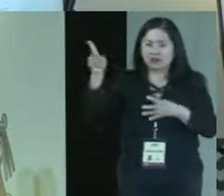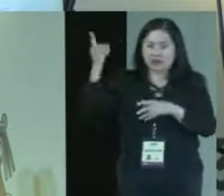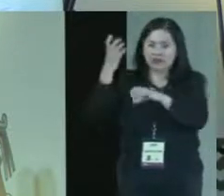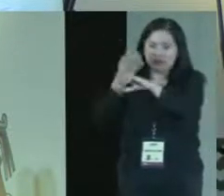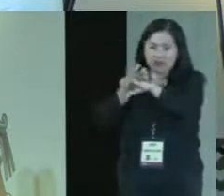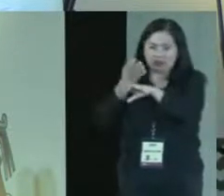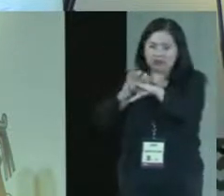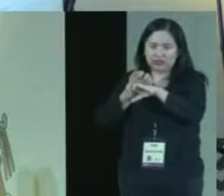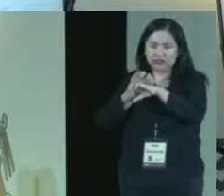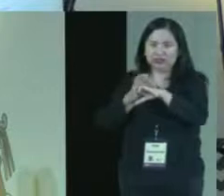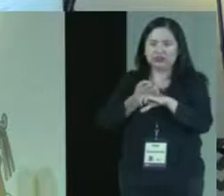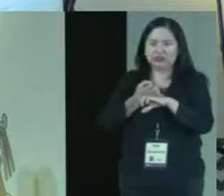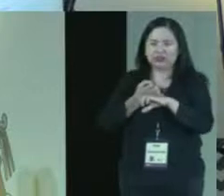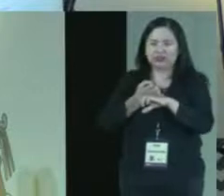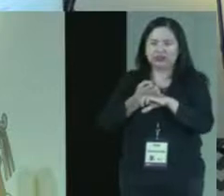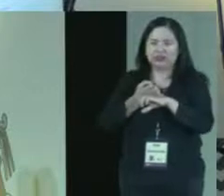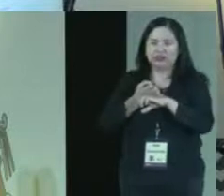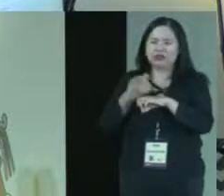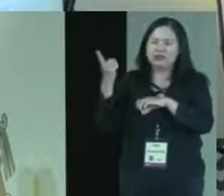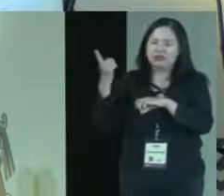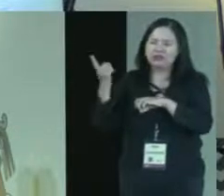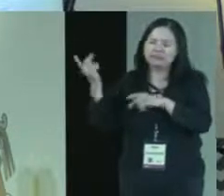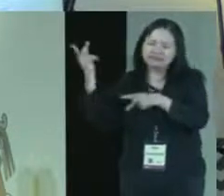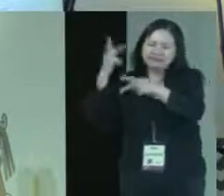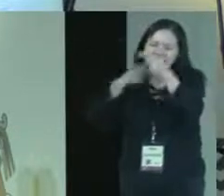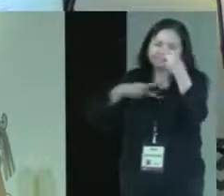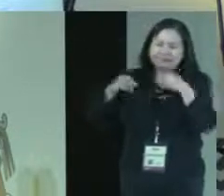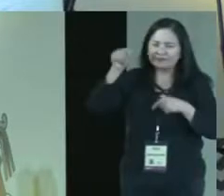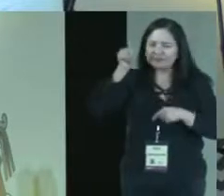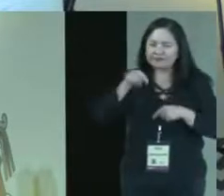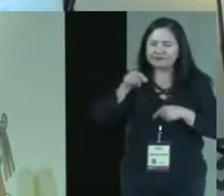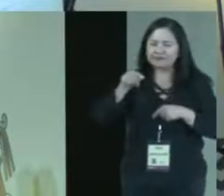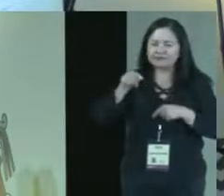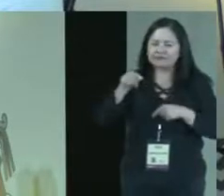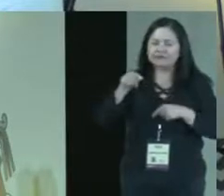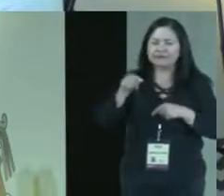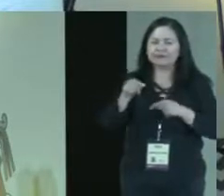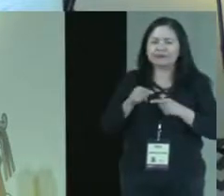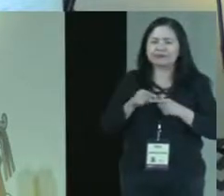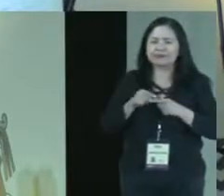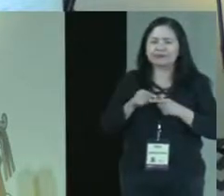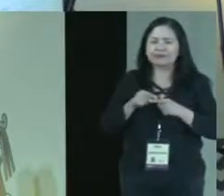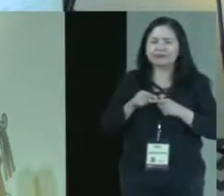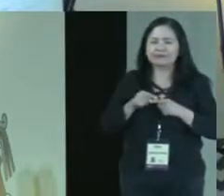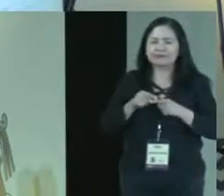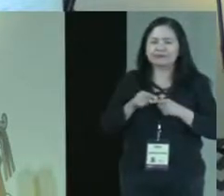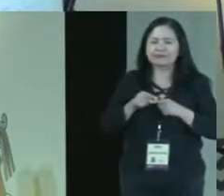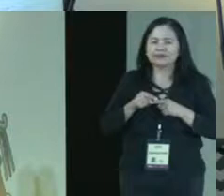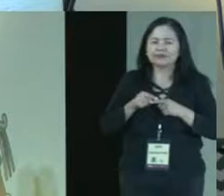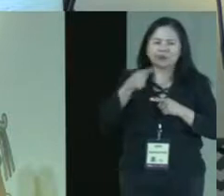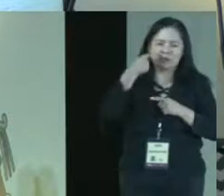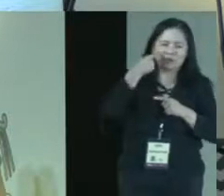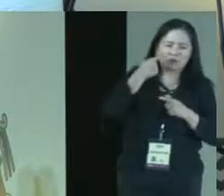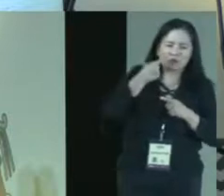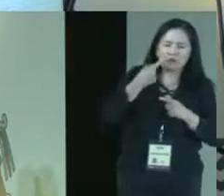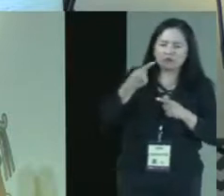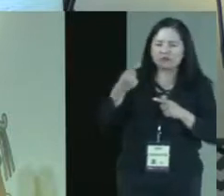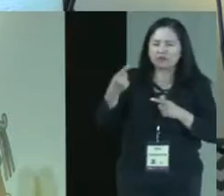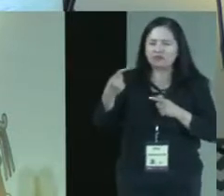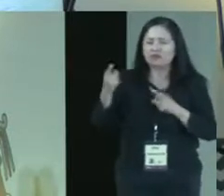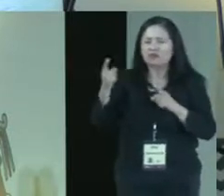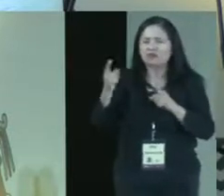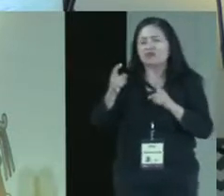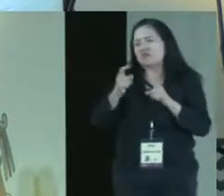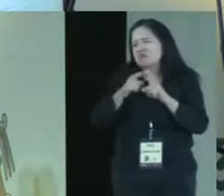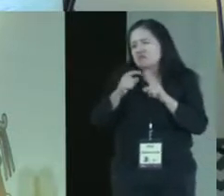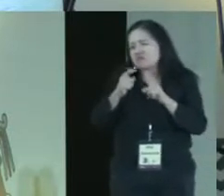norteamericanos, particularmente, vinieron a poner referentes críticos en la materia. Estoy hablando, puedo hablar